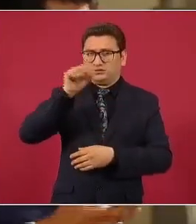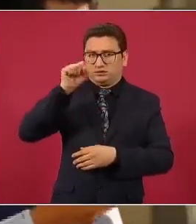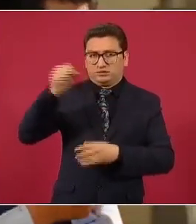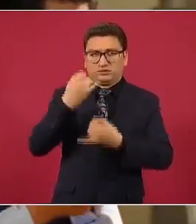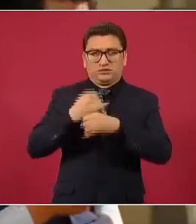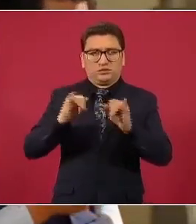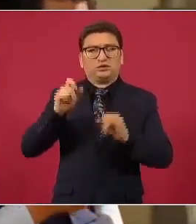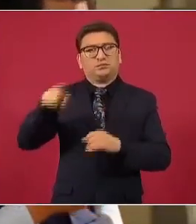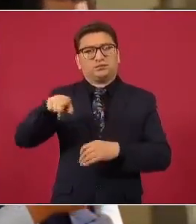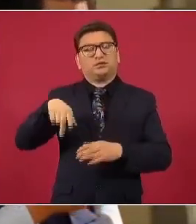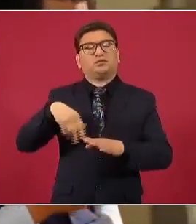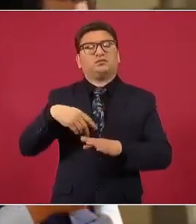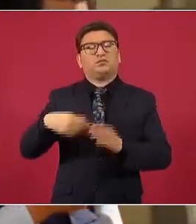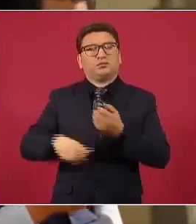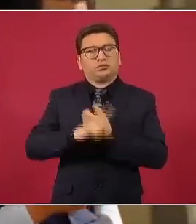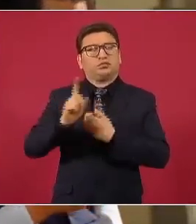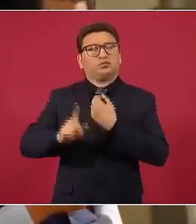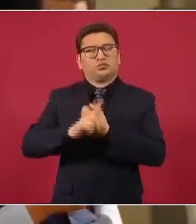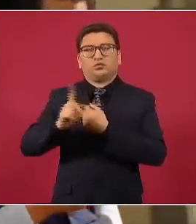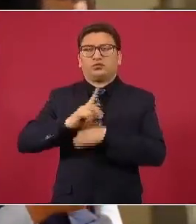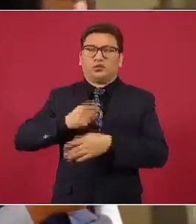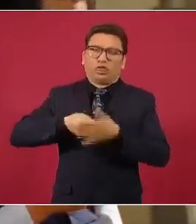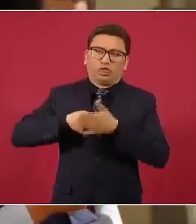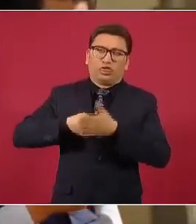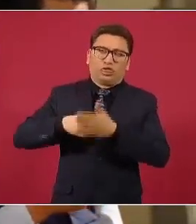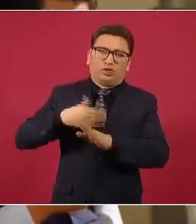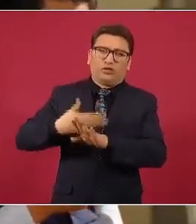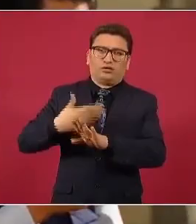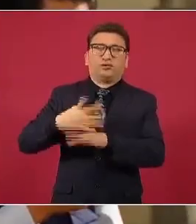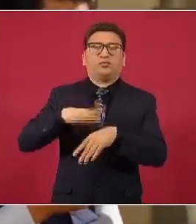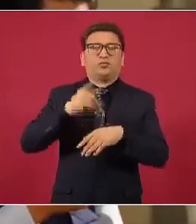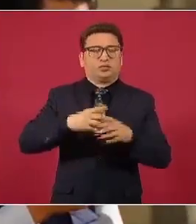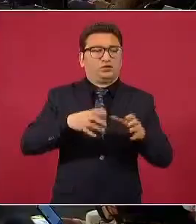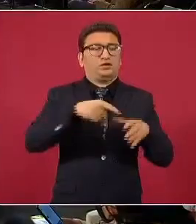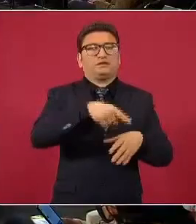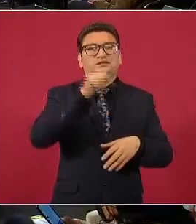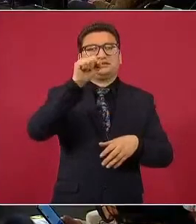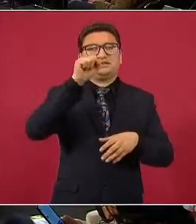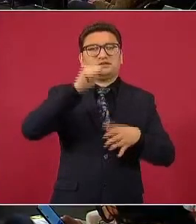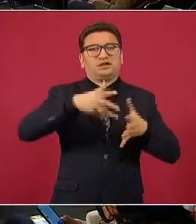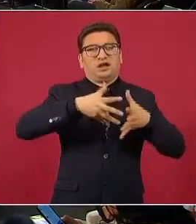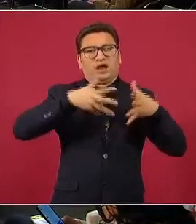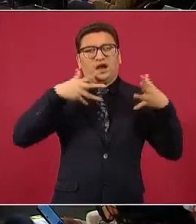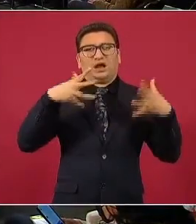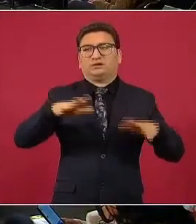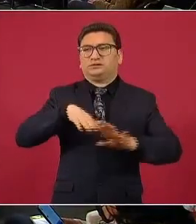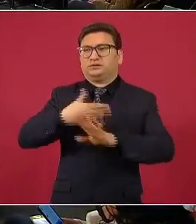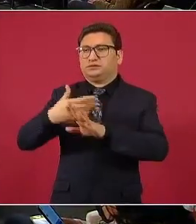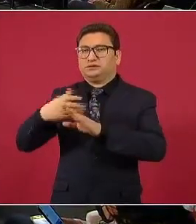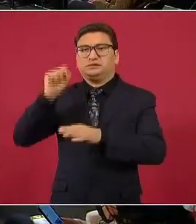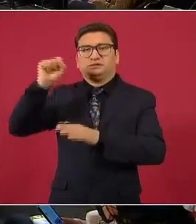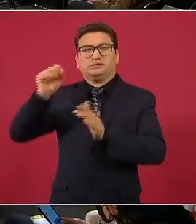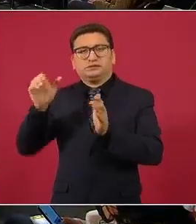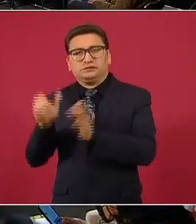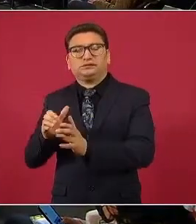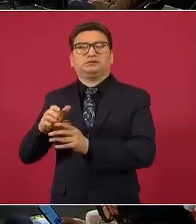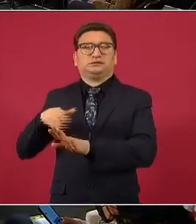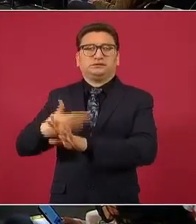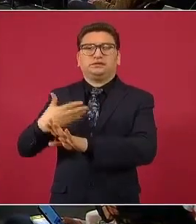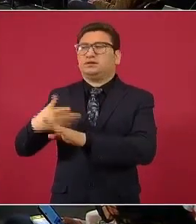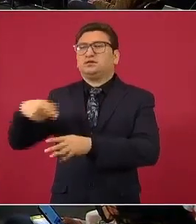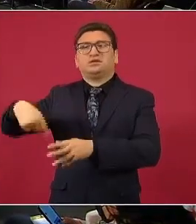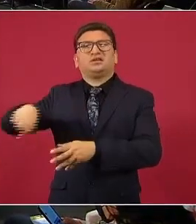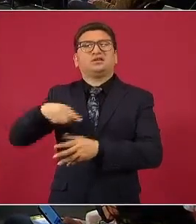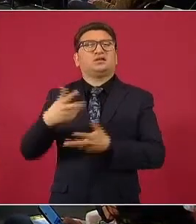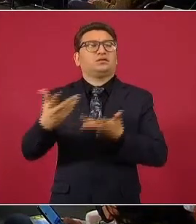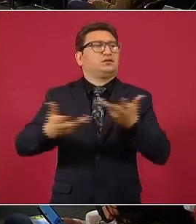lo mismo le ocurren a ellos, ¿no? O sea, ese hostigamiento por el sindicato mayoritario. Entonces, a veces ellos quieren cómo recurrir, qué hacer